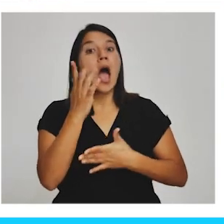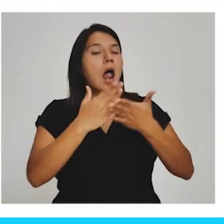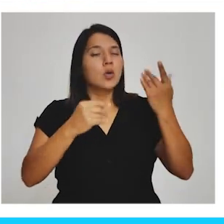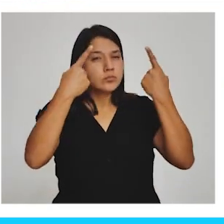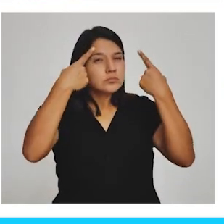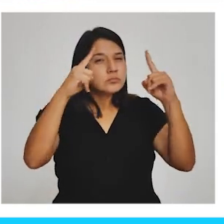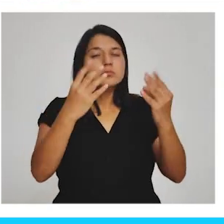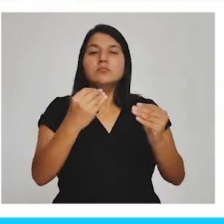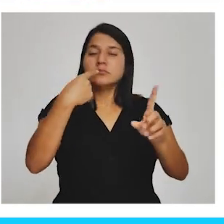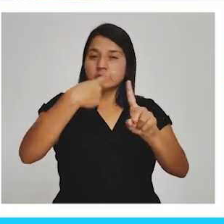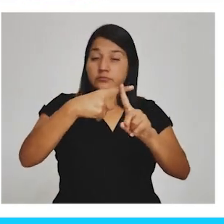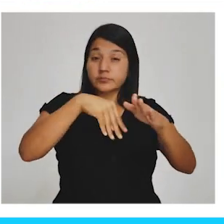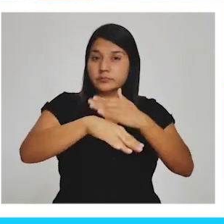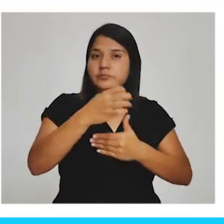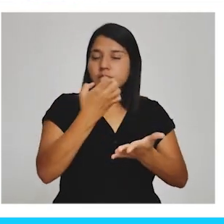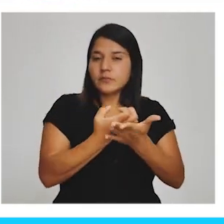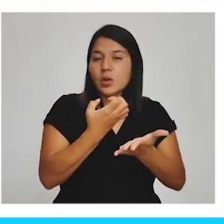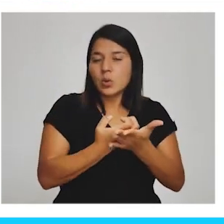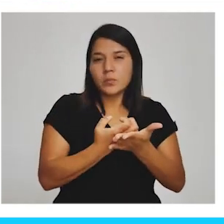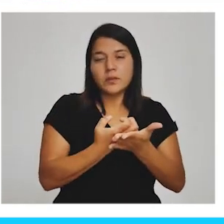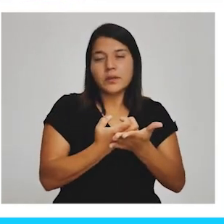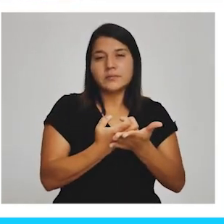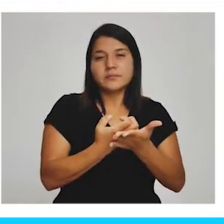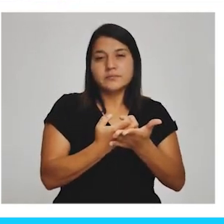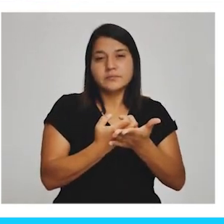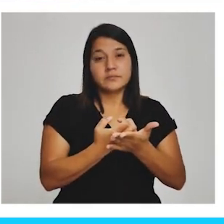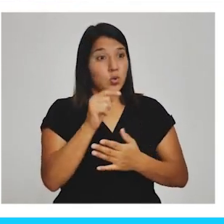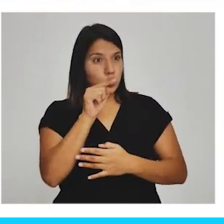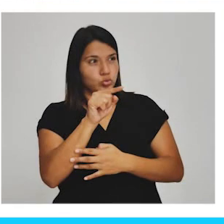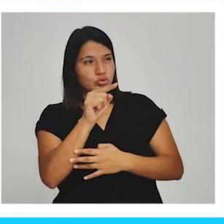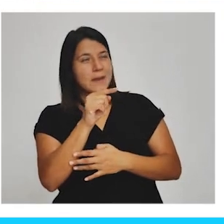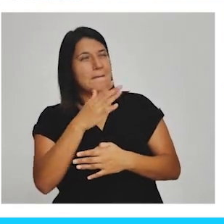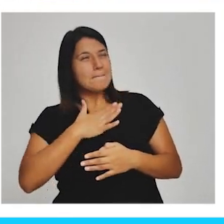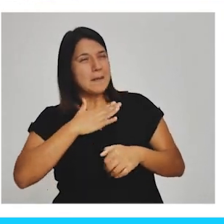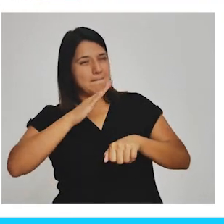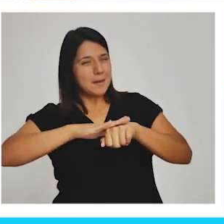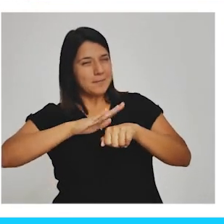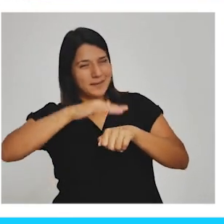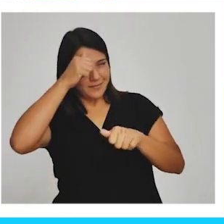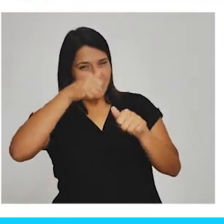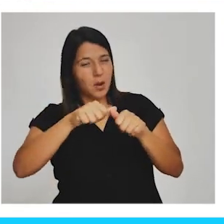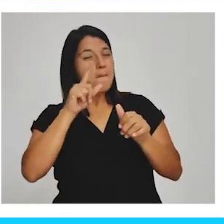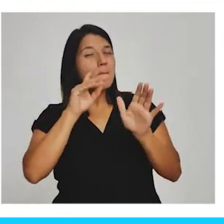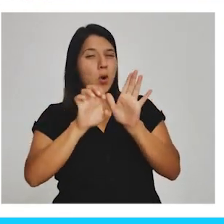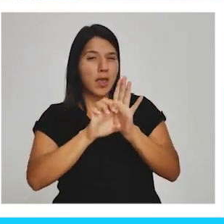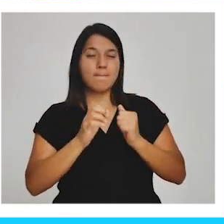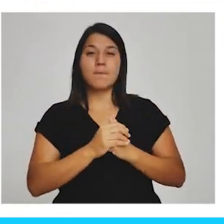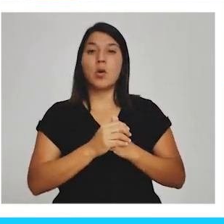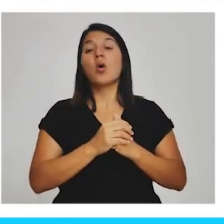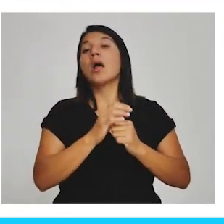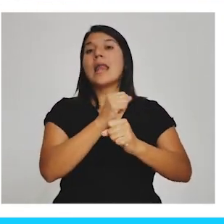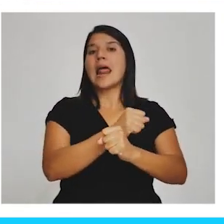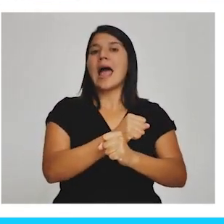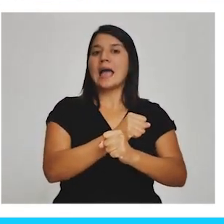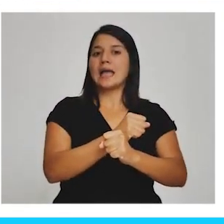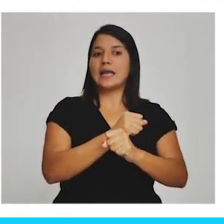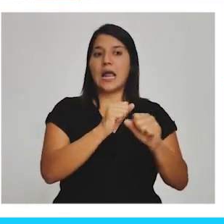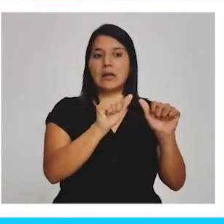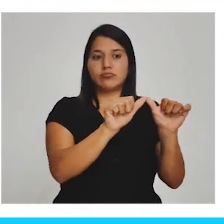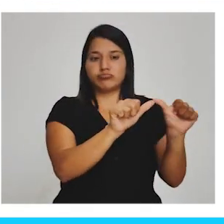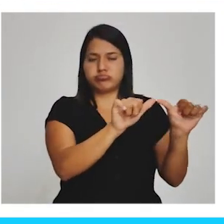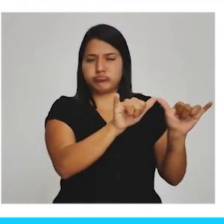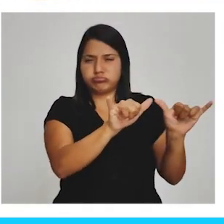economía que usted me los recuerda, como la estabilidad cambiaria que ha habido en el país,